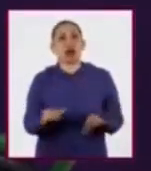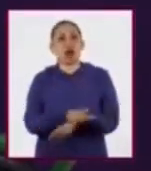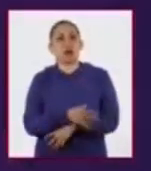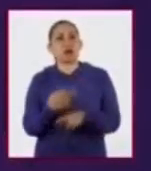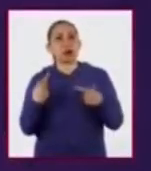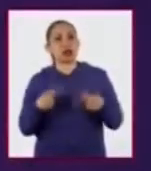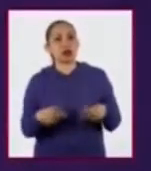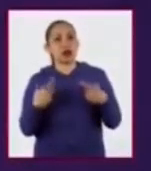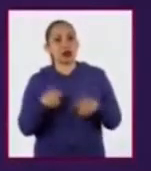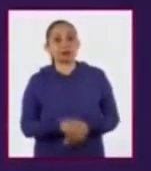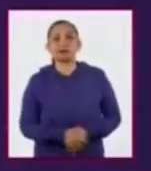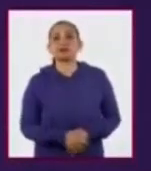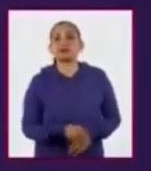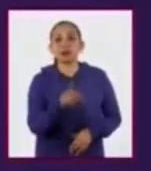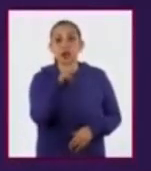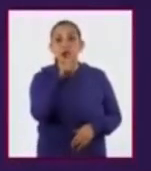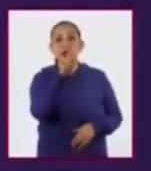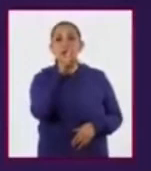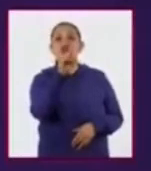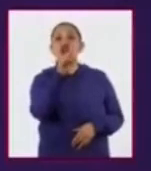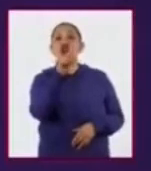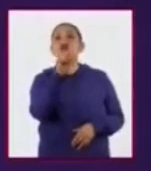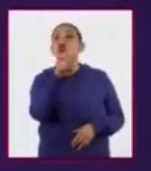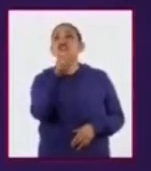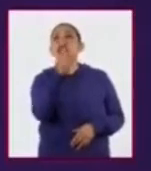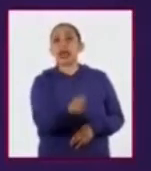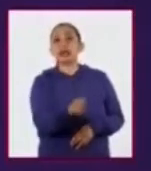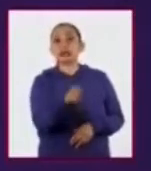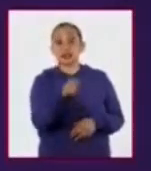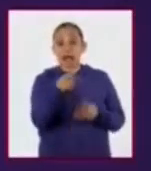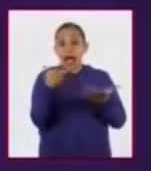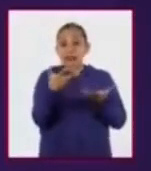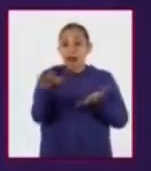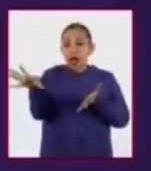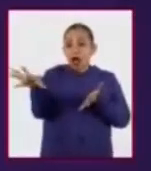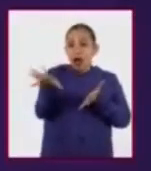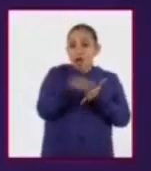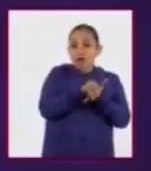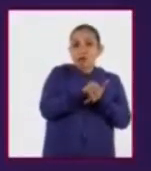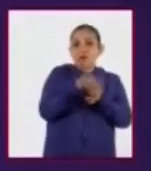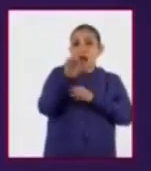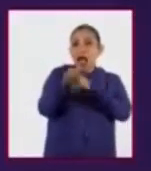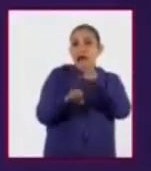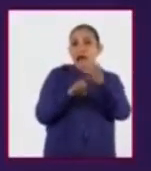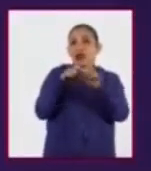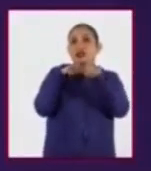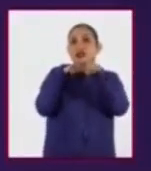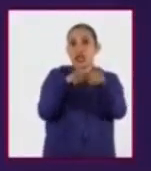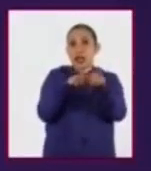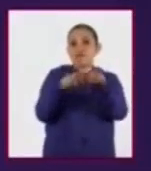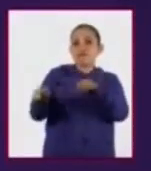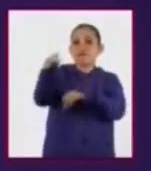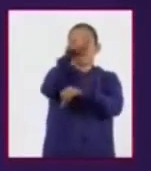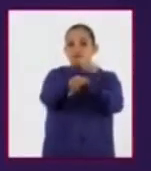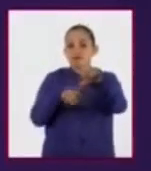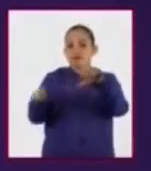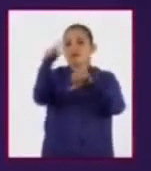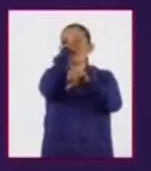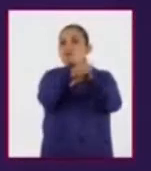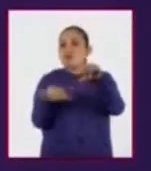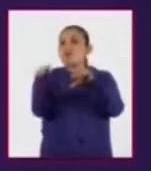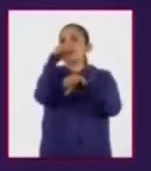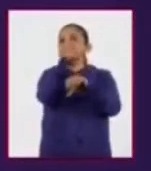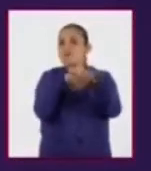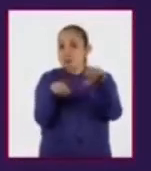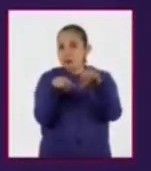tiempo? El protón contribuye a atraer a los electrones y mantenerlos orbitando alrededor